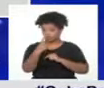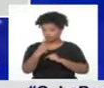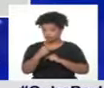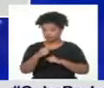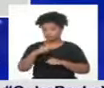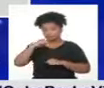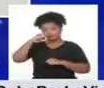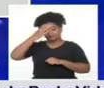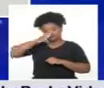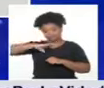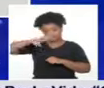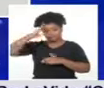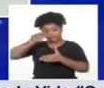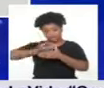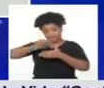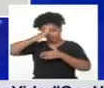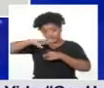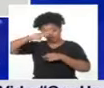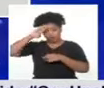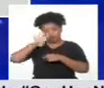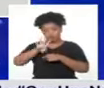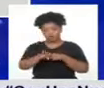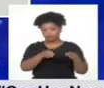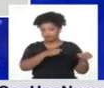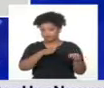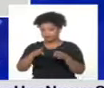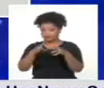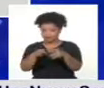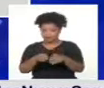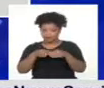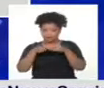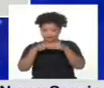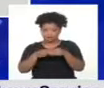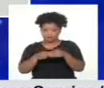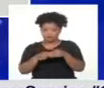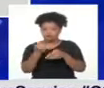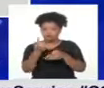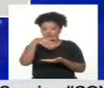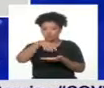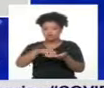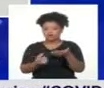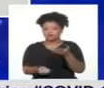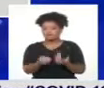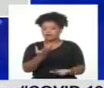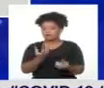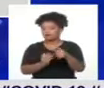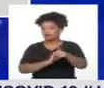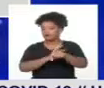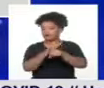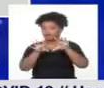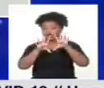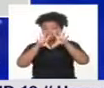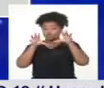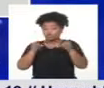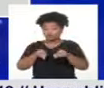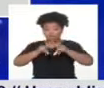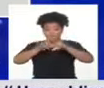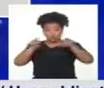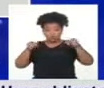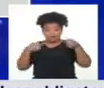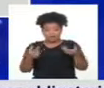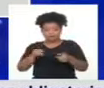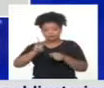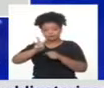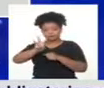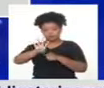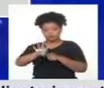4 y la provincia de Granma con 1 evento. Eso hace un total en Cuba de 34 eventos activos.